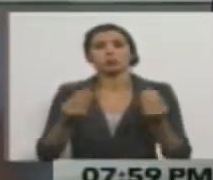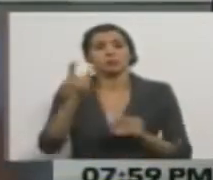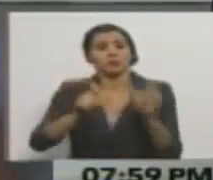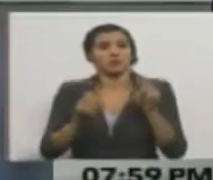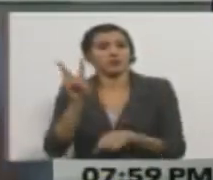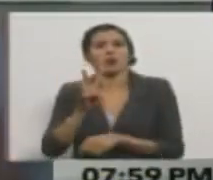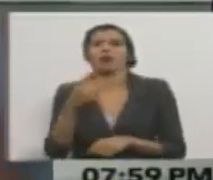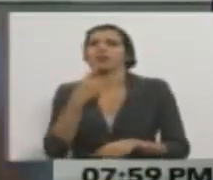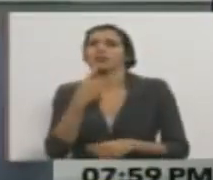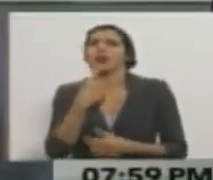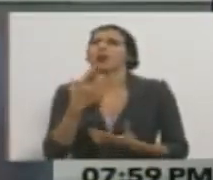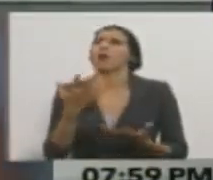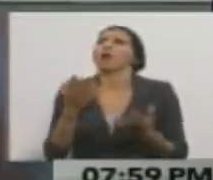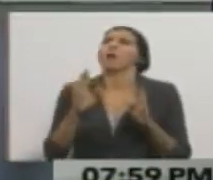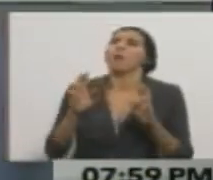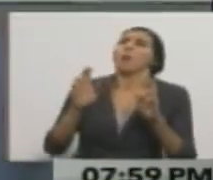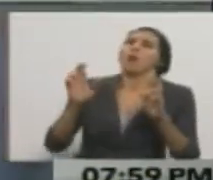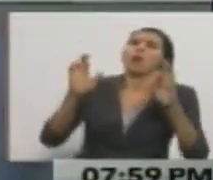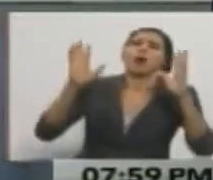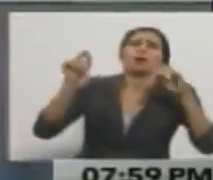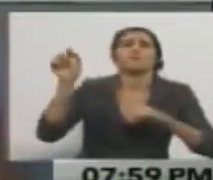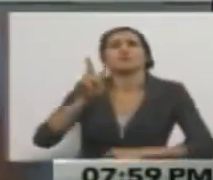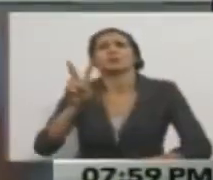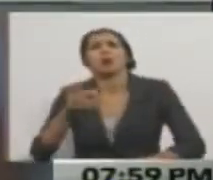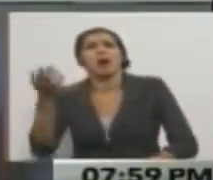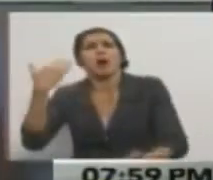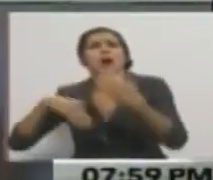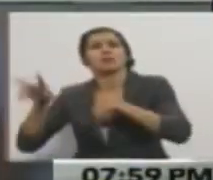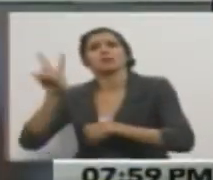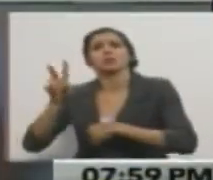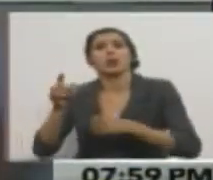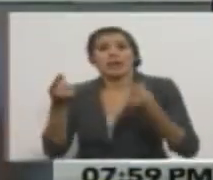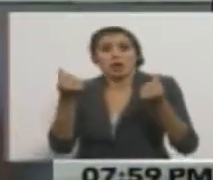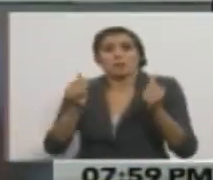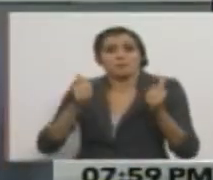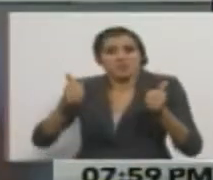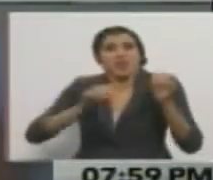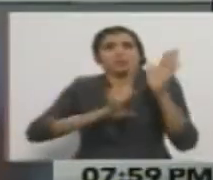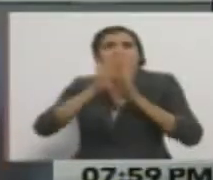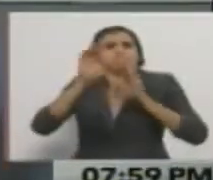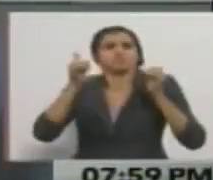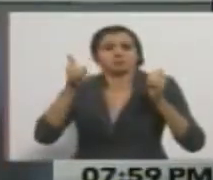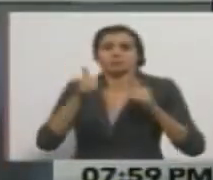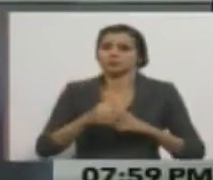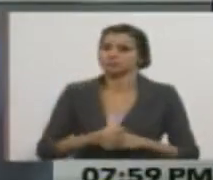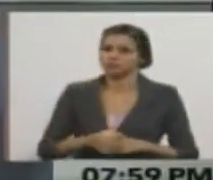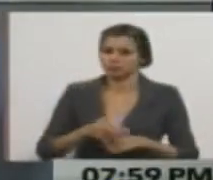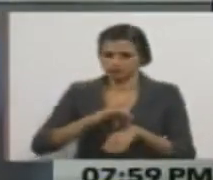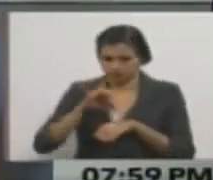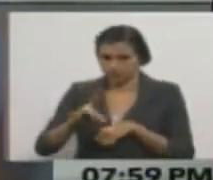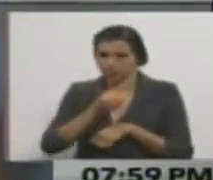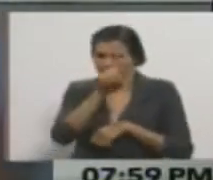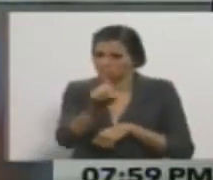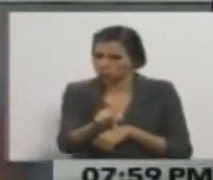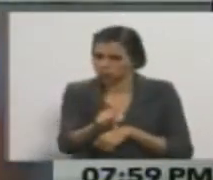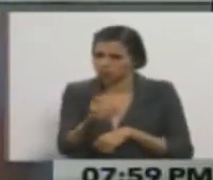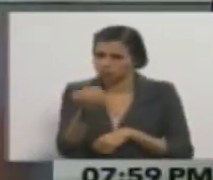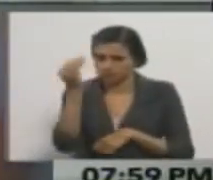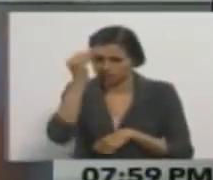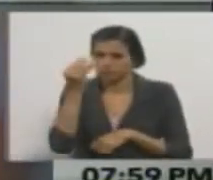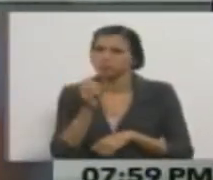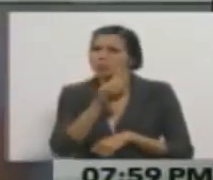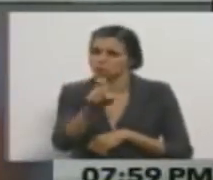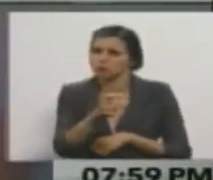ay, añoro cuando la situación económica estaba buena. Los dejo con una pregunta. Cuando la gente dice